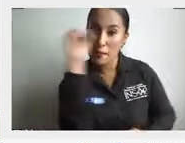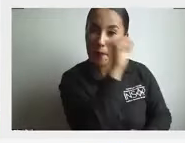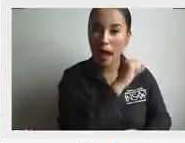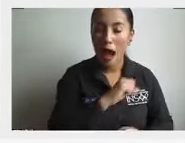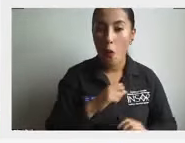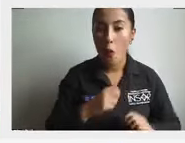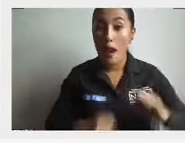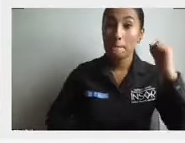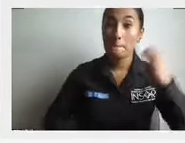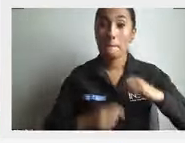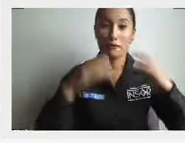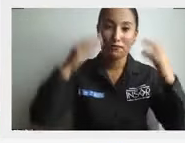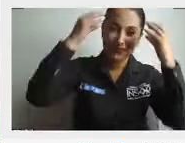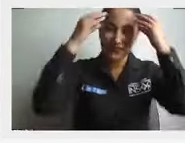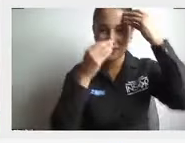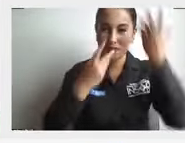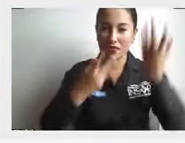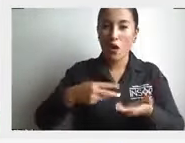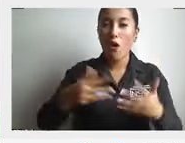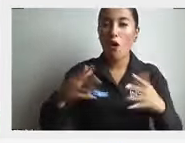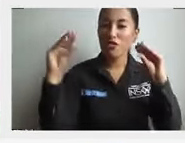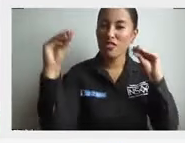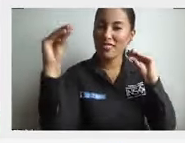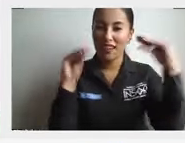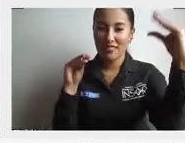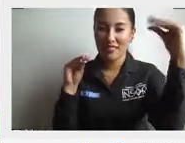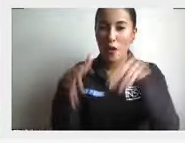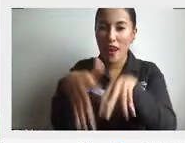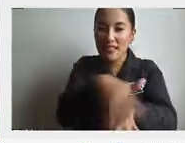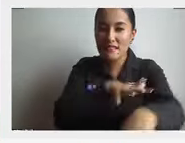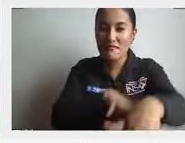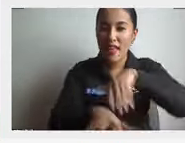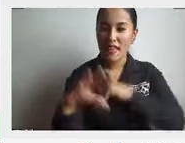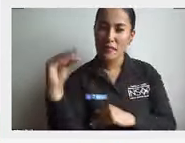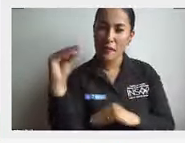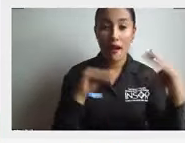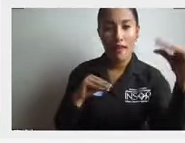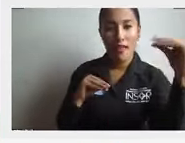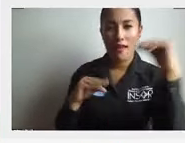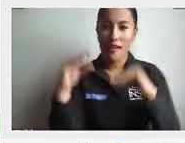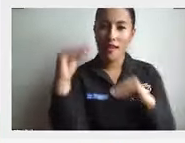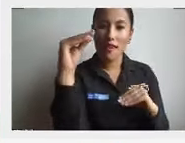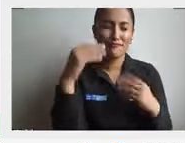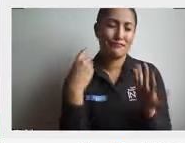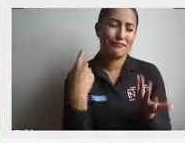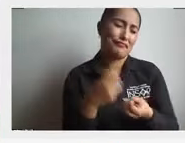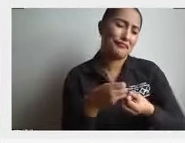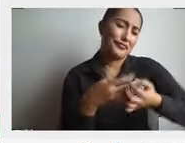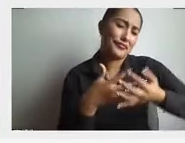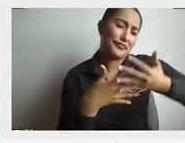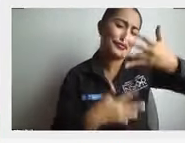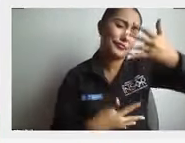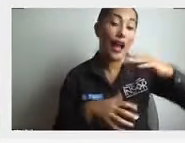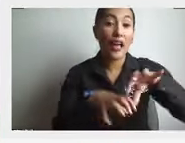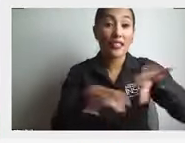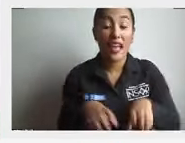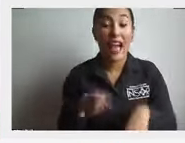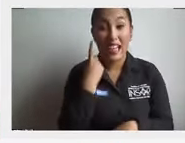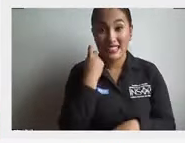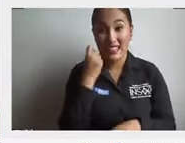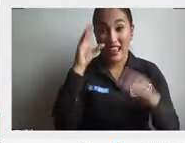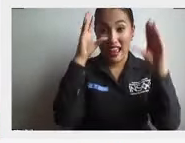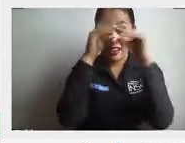¿cierto? Con los títeres, con medias. Bueno, hay una cantidad sin fin de actividades. Anoche le